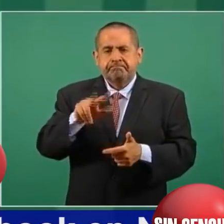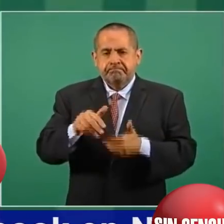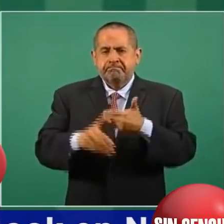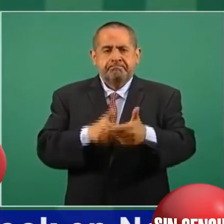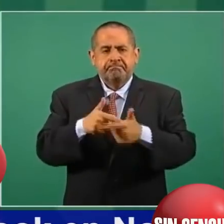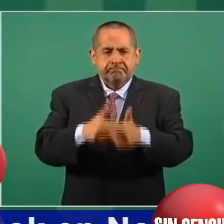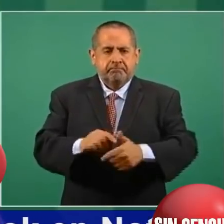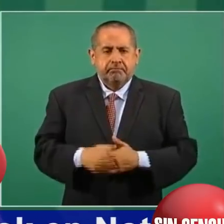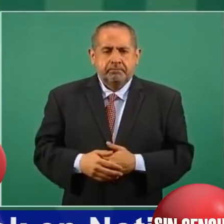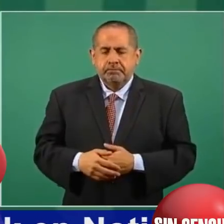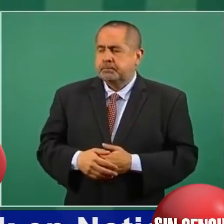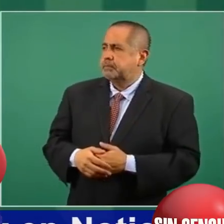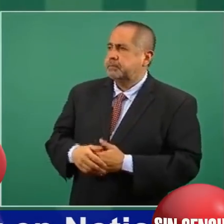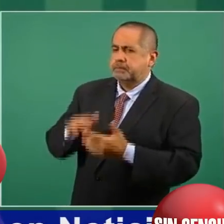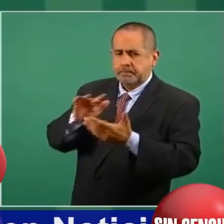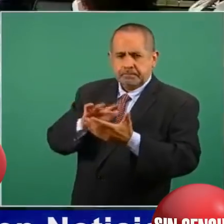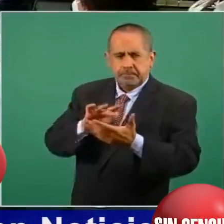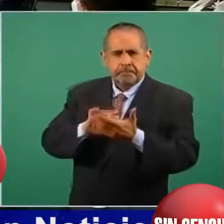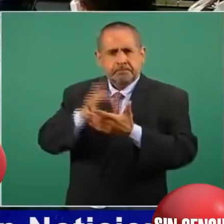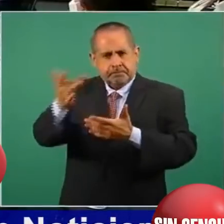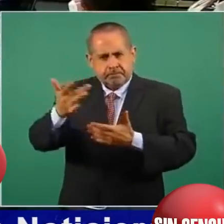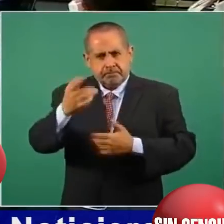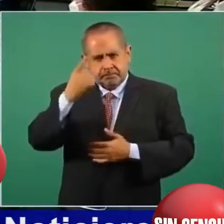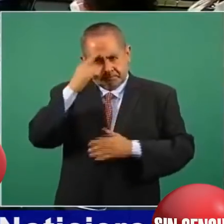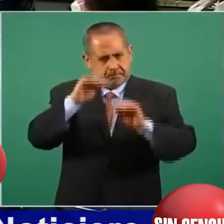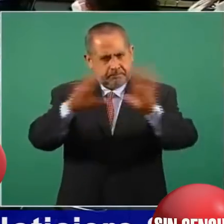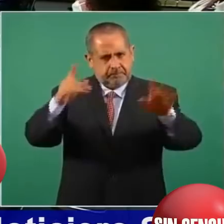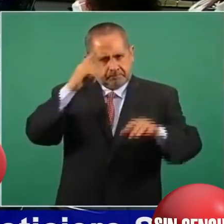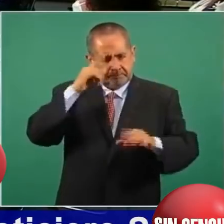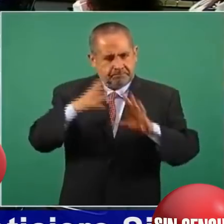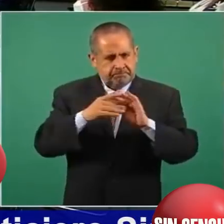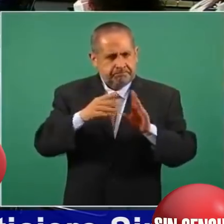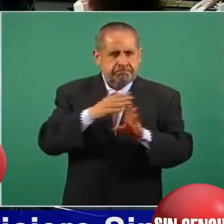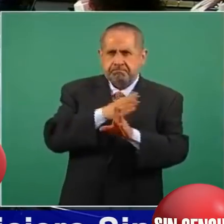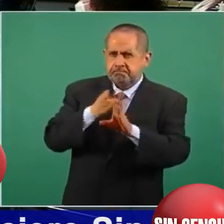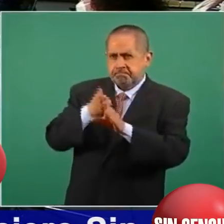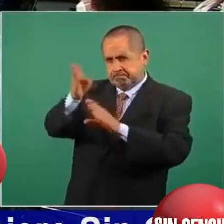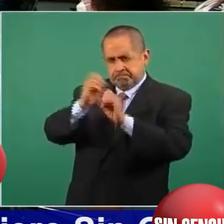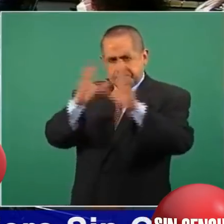Gracias, señor presidente, por la exposición. Queda más claro ahora sí hacia dónde vamos. En otro ámbito